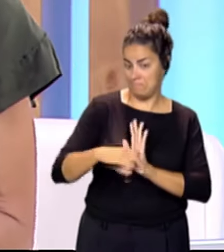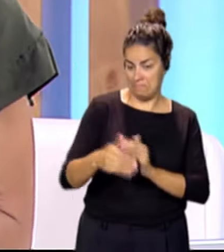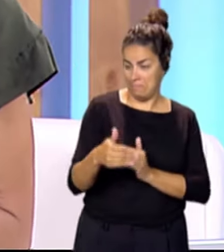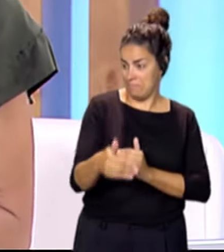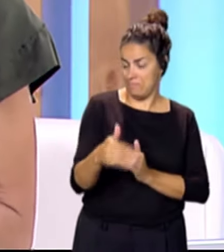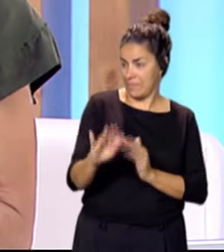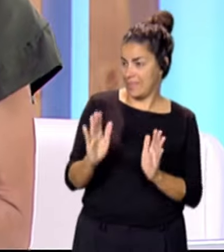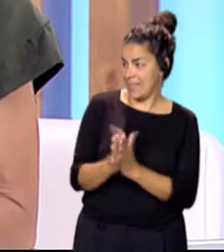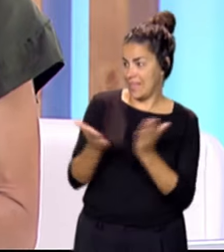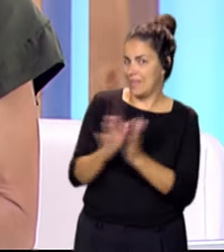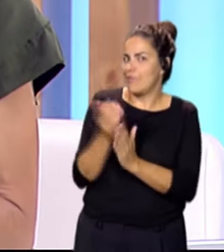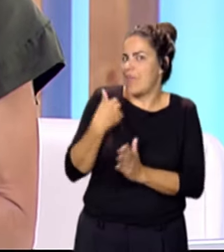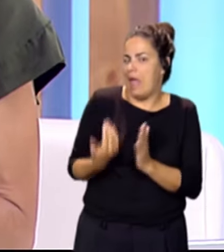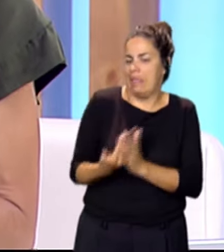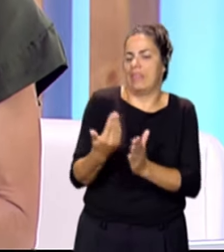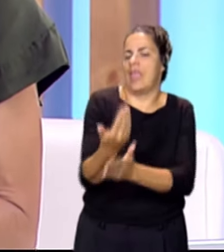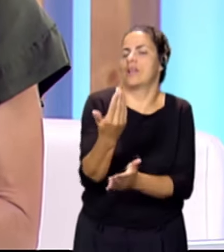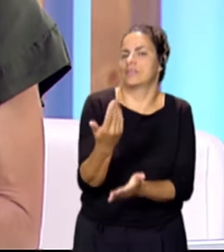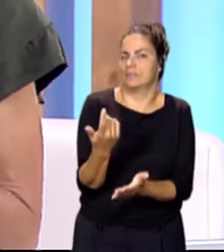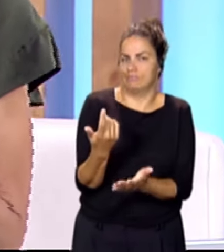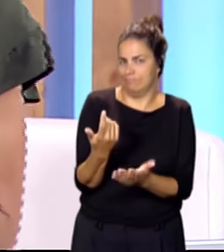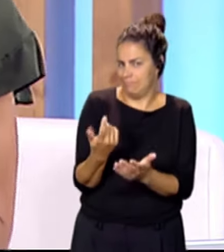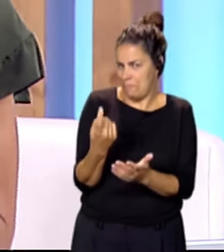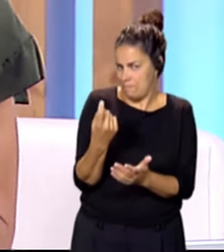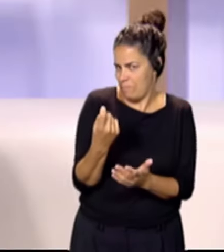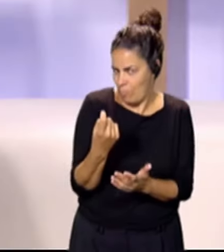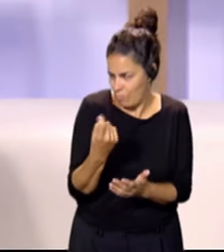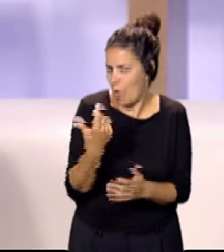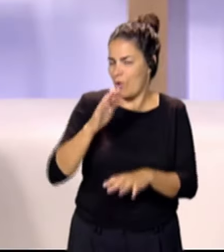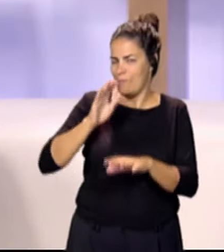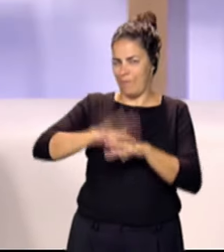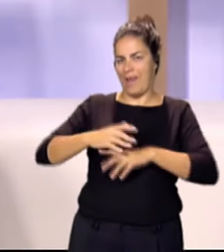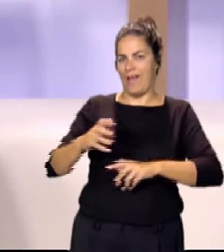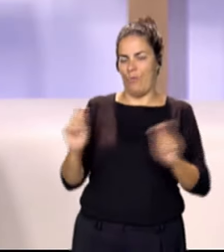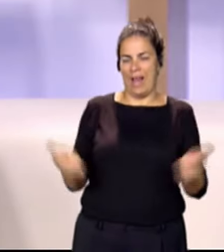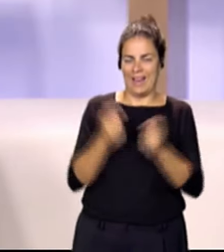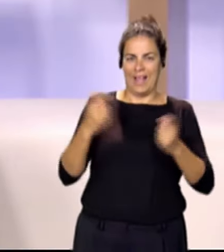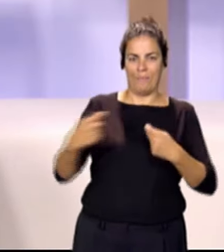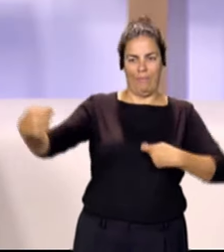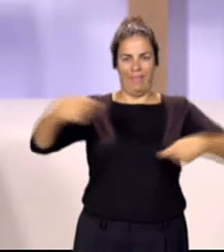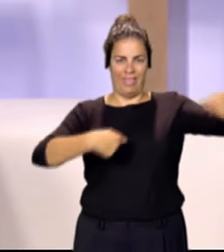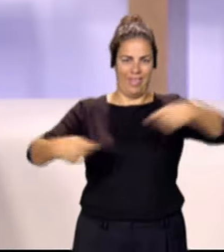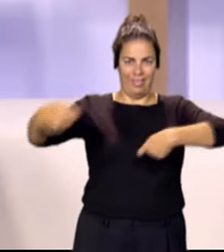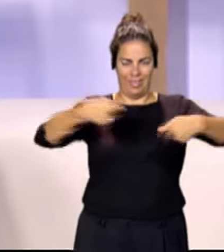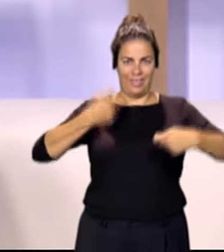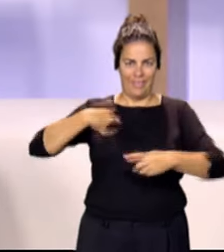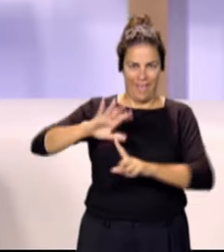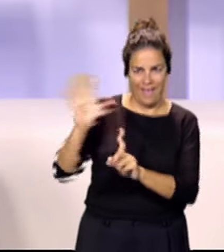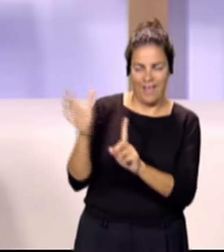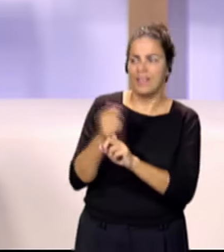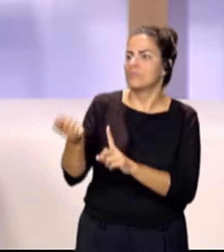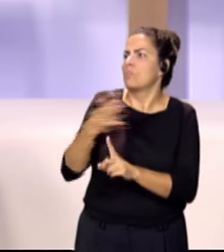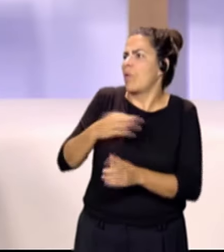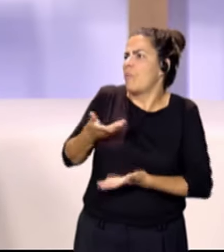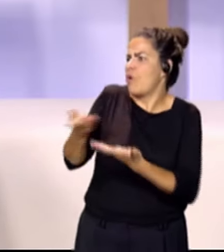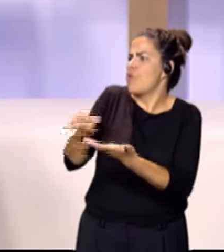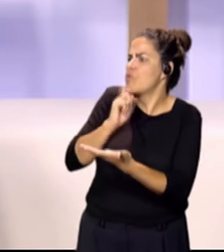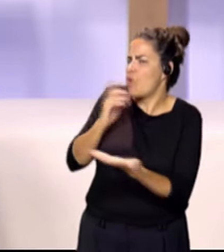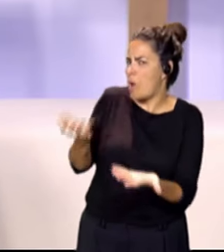pocos días para completar esa campaña de crowfunding de ayuda Cómo podemos ayudarte para aquellas personas que están viendo quieren apostar por tu libro genial pues si no sé si les